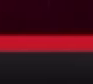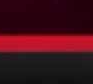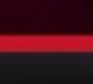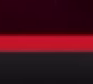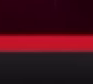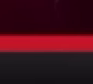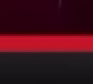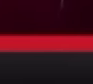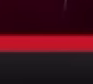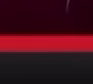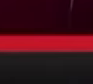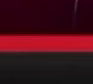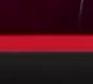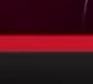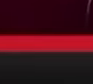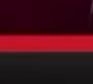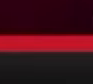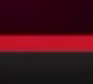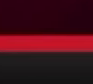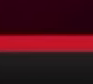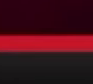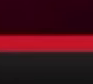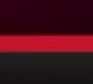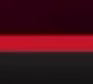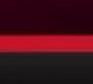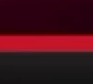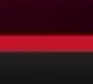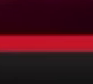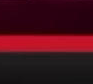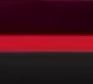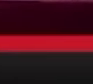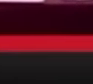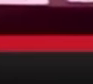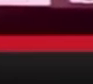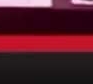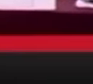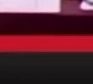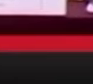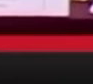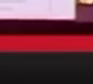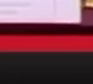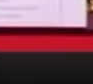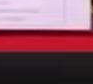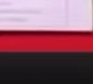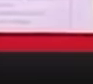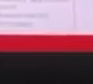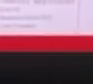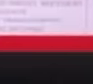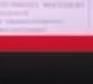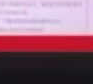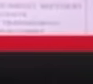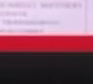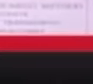fuere. Y de ahí que eso a mí me obligue, no. He dejado ya claro que, por ejemplo, hablan